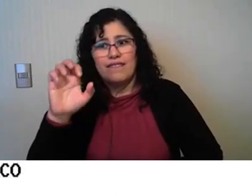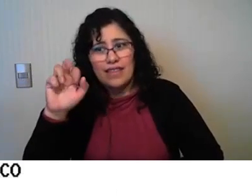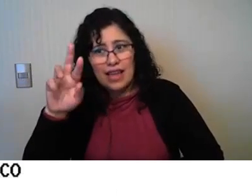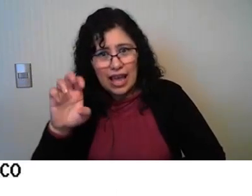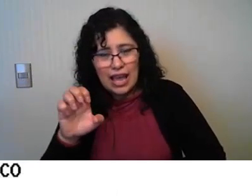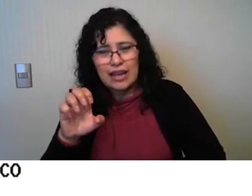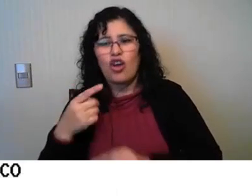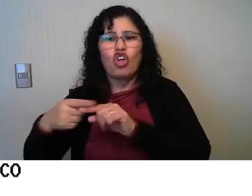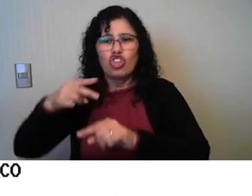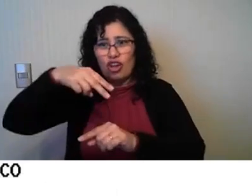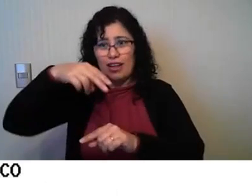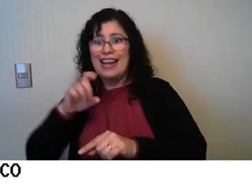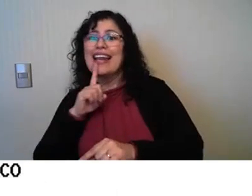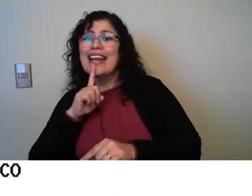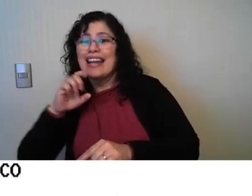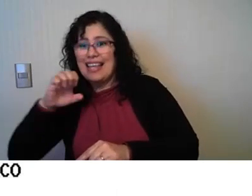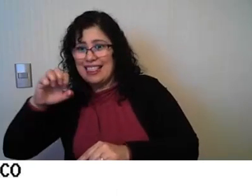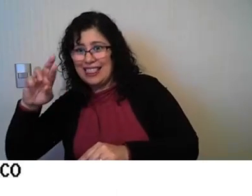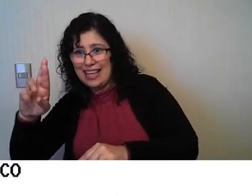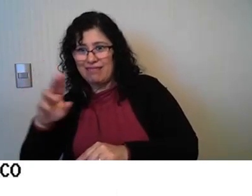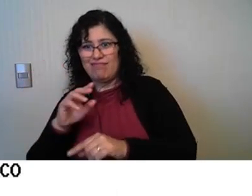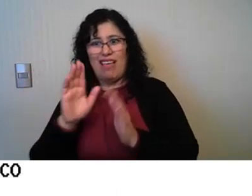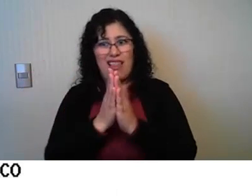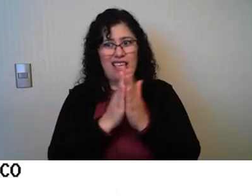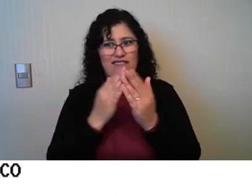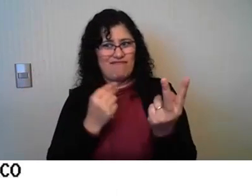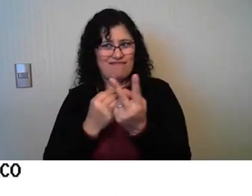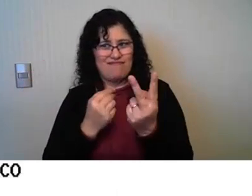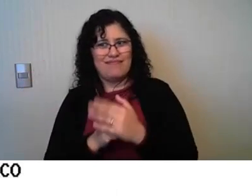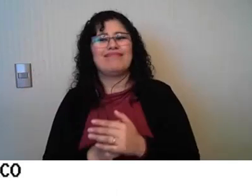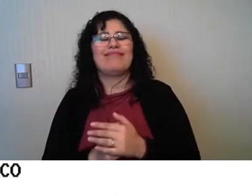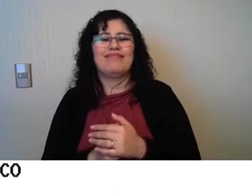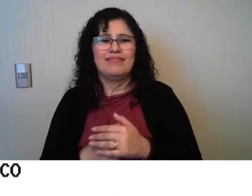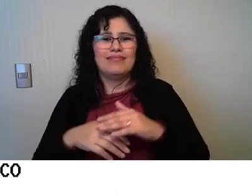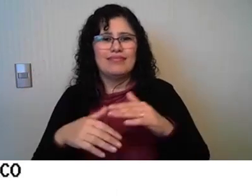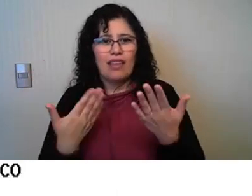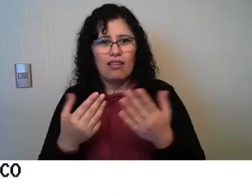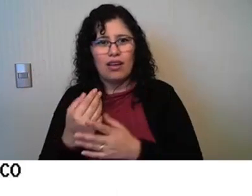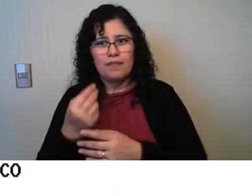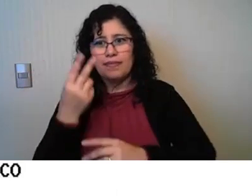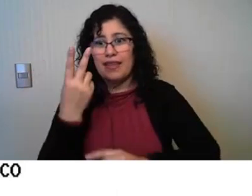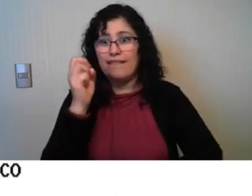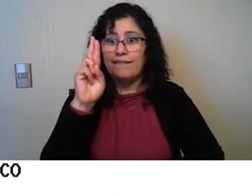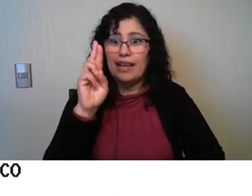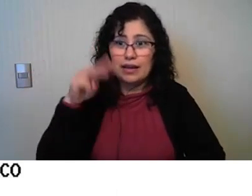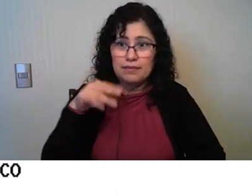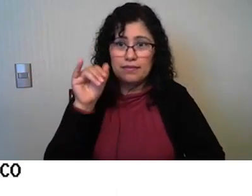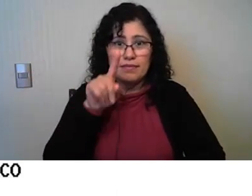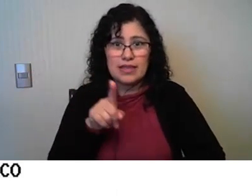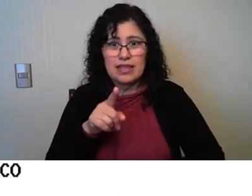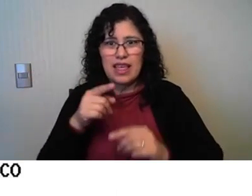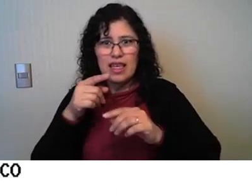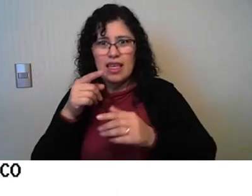Y aquí tenemos, ¿cierto?, un elemento que no es necesario que se lo aprendan, pero que la vermis está subdividida en 9 sectores y aquí están